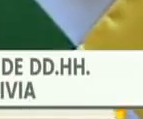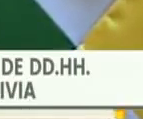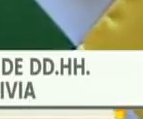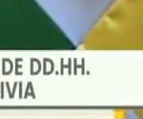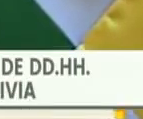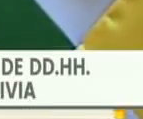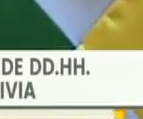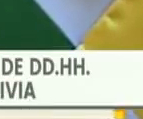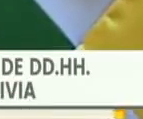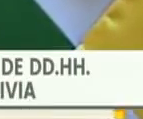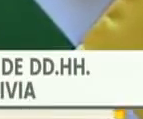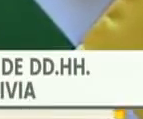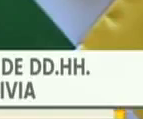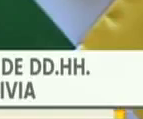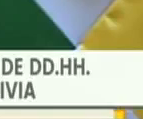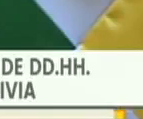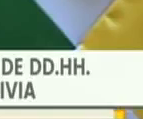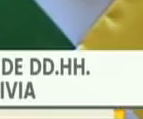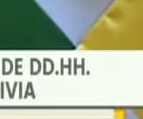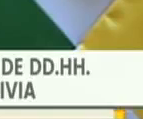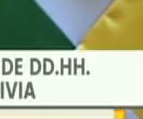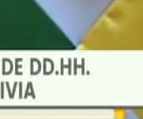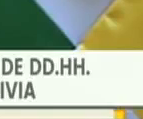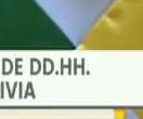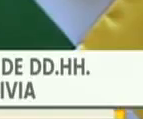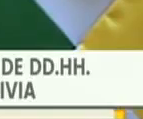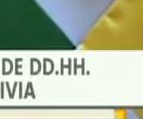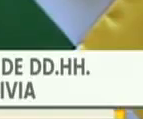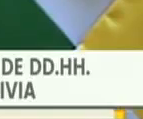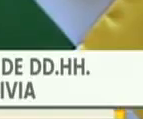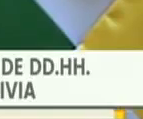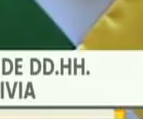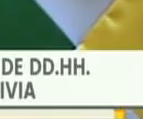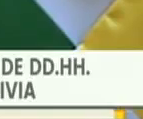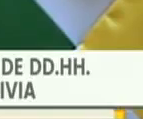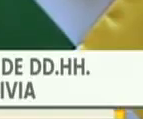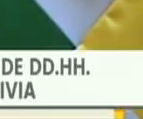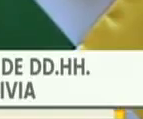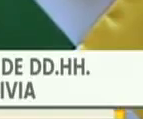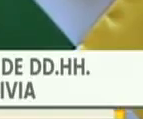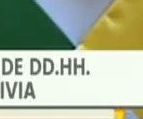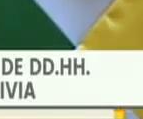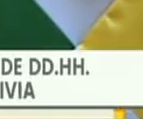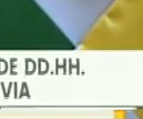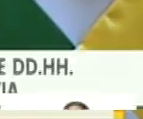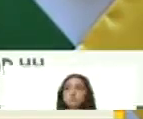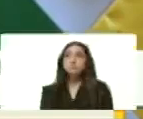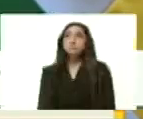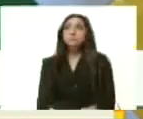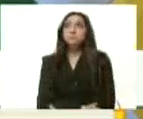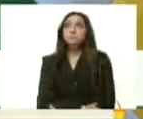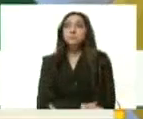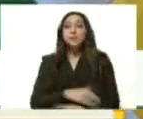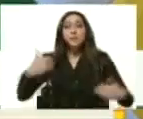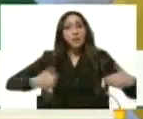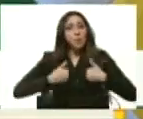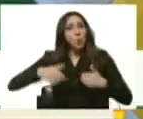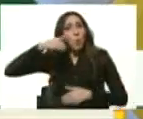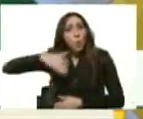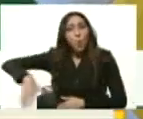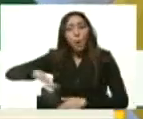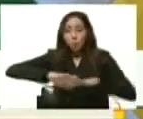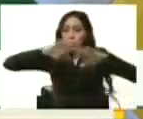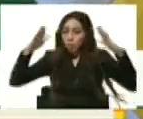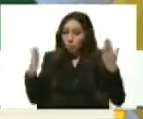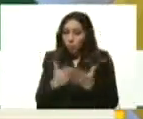facto. El sufrimiento del pueblo boliviano está marcado en la historia de los pueblos del mundo